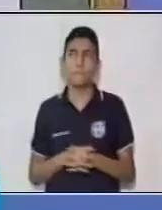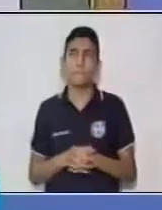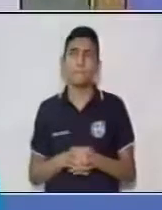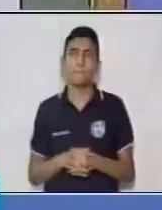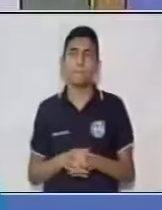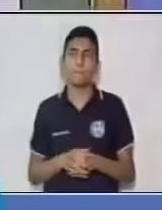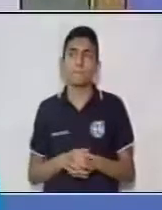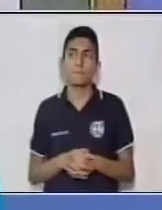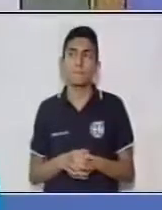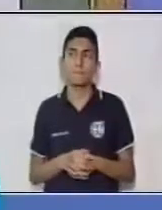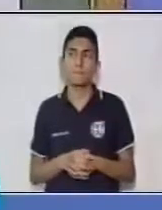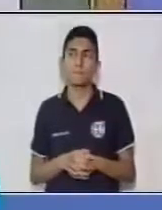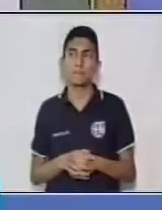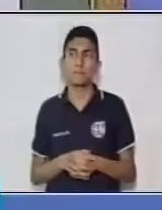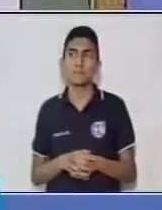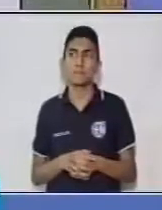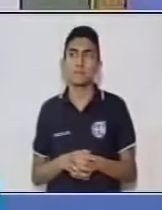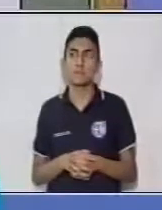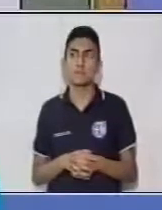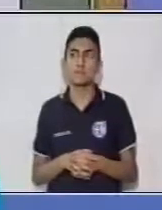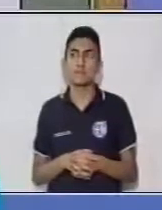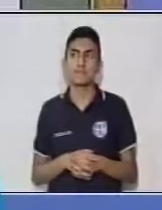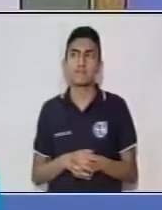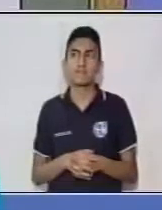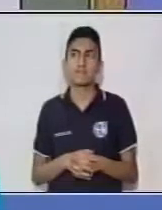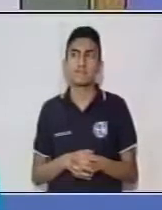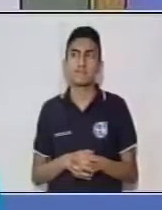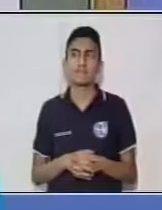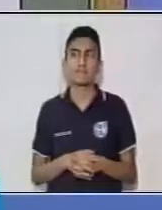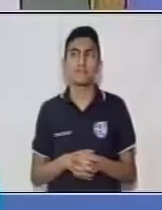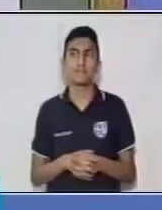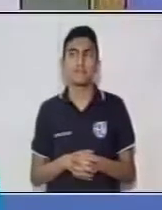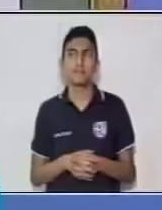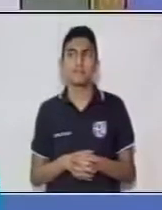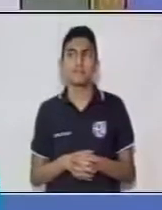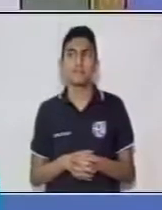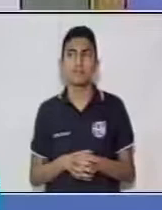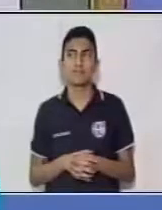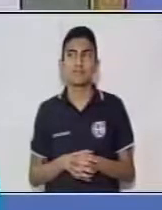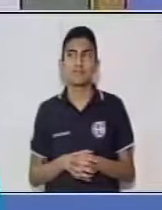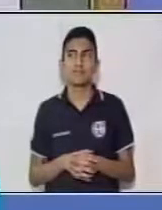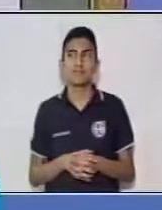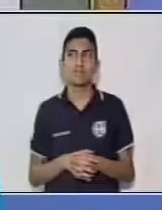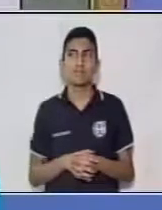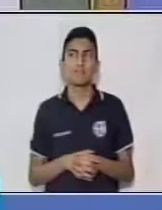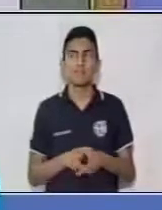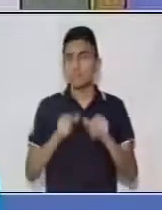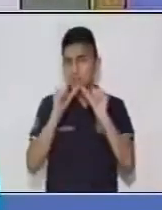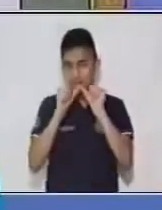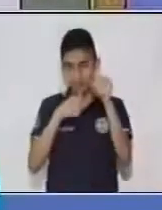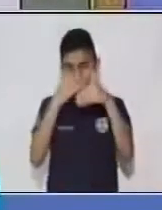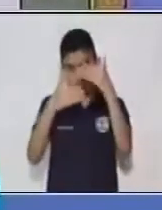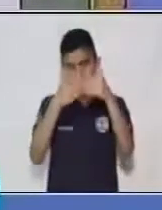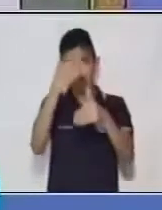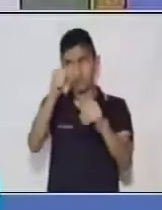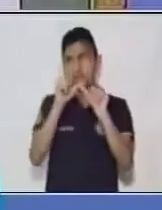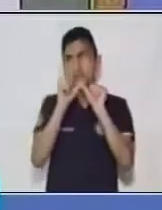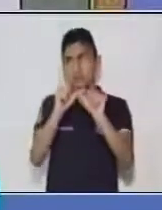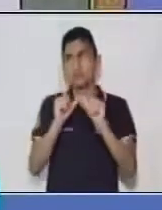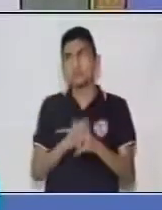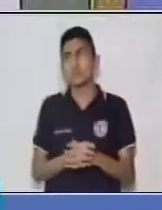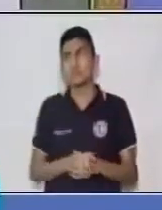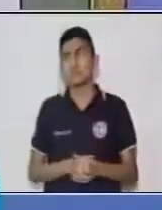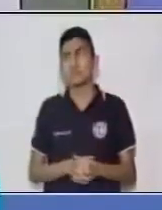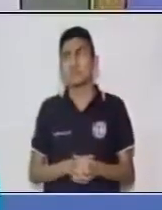radial. Si la hago girar 180 grados, entonces su simetría no la tiene, no tiene